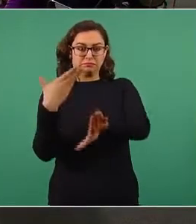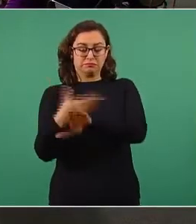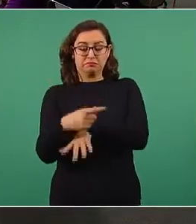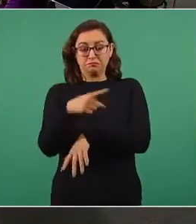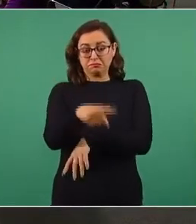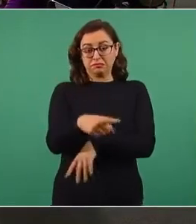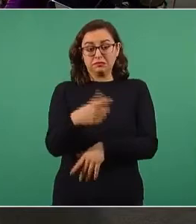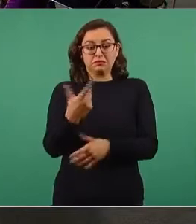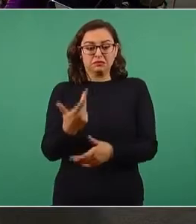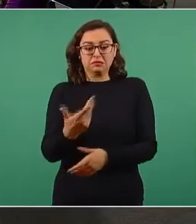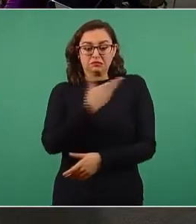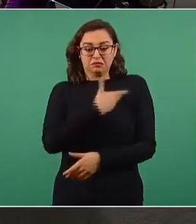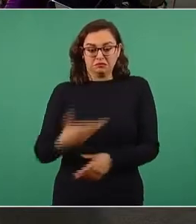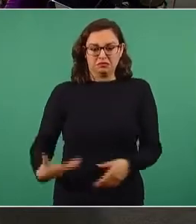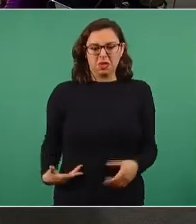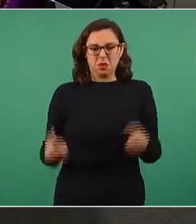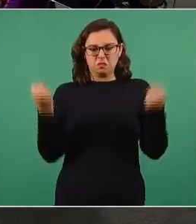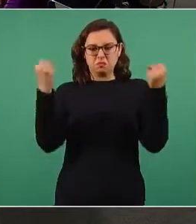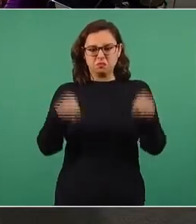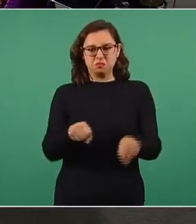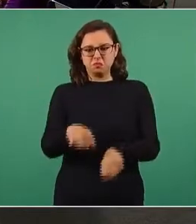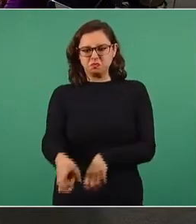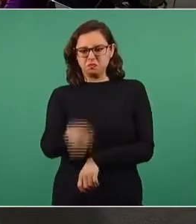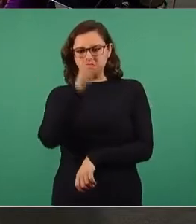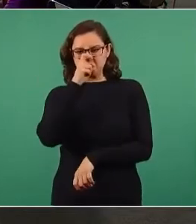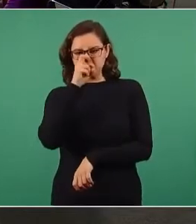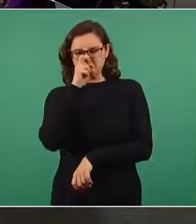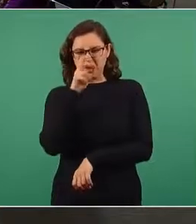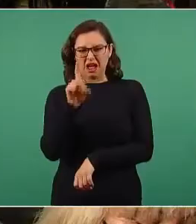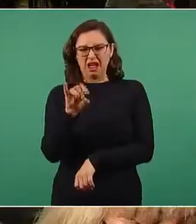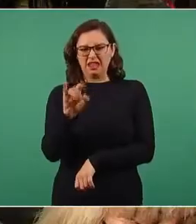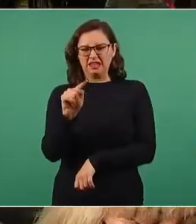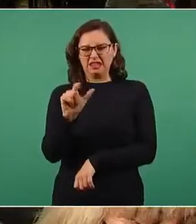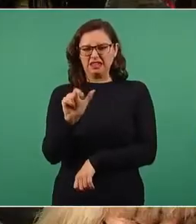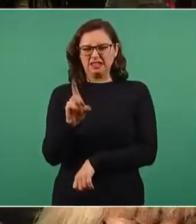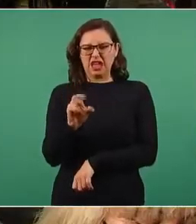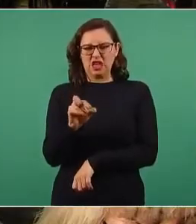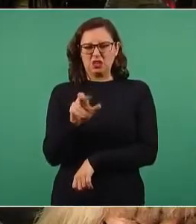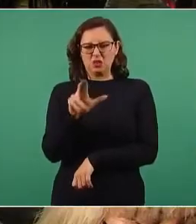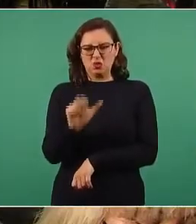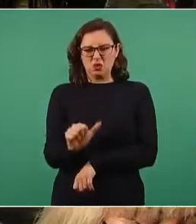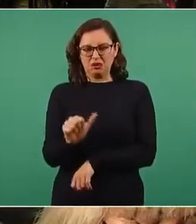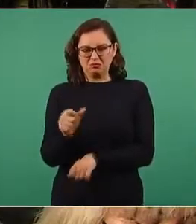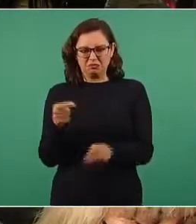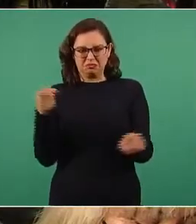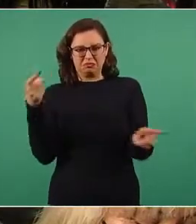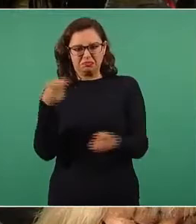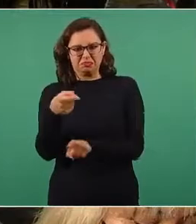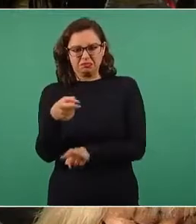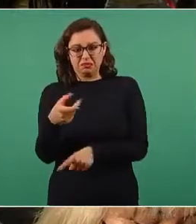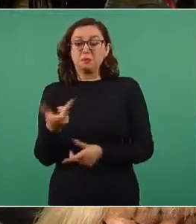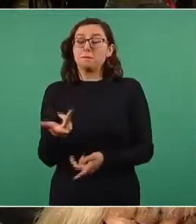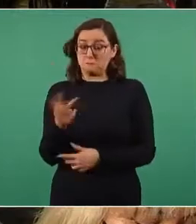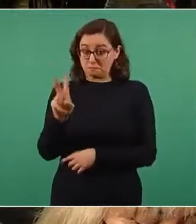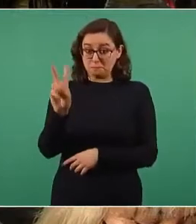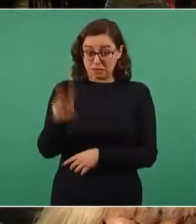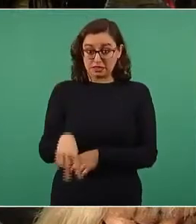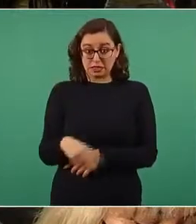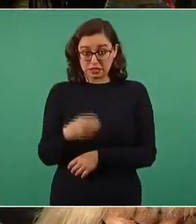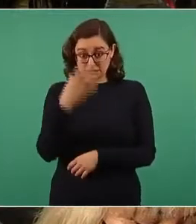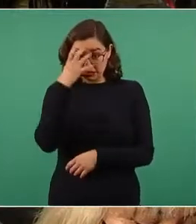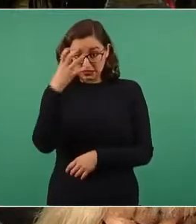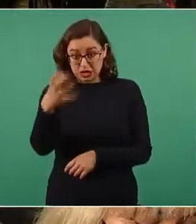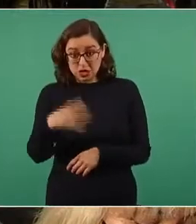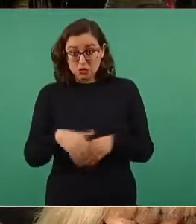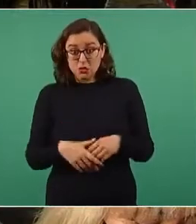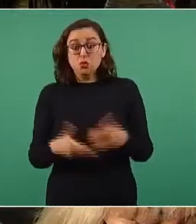una dictadura. ¿Se va a tocar ese tema? ¿Qué explicación le daría el Gobierno de México sobre ese punto de gobernabilidad